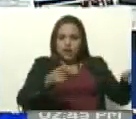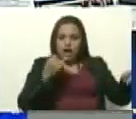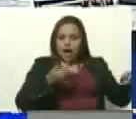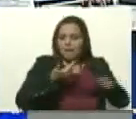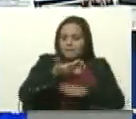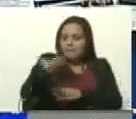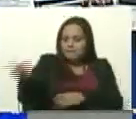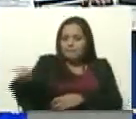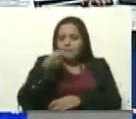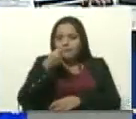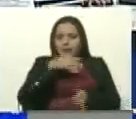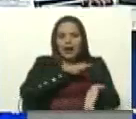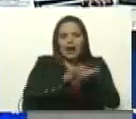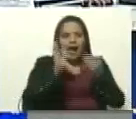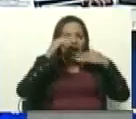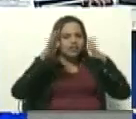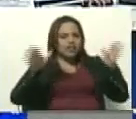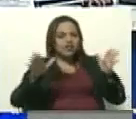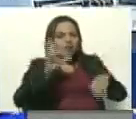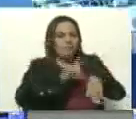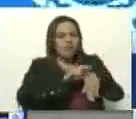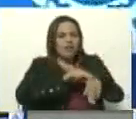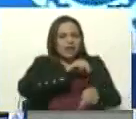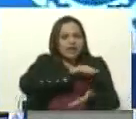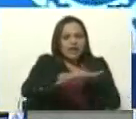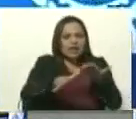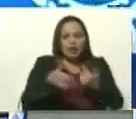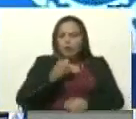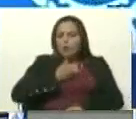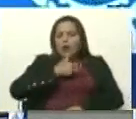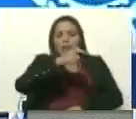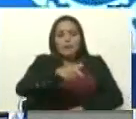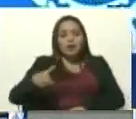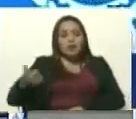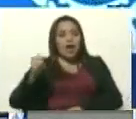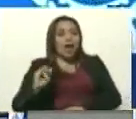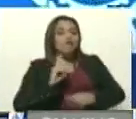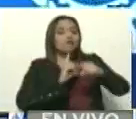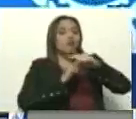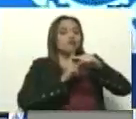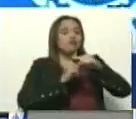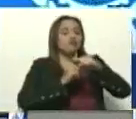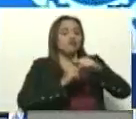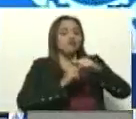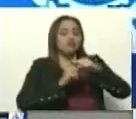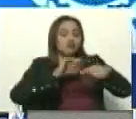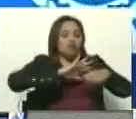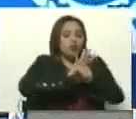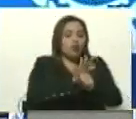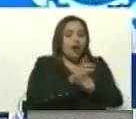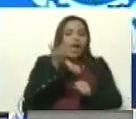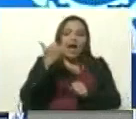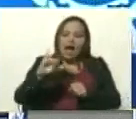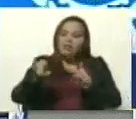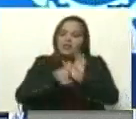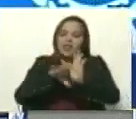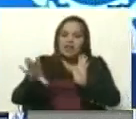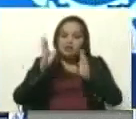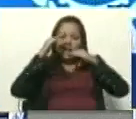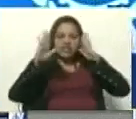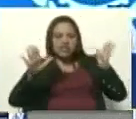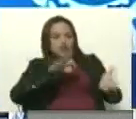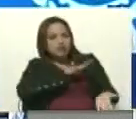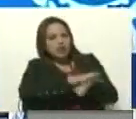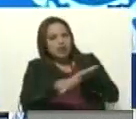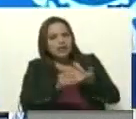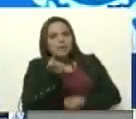gratuitos, atención médica gratuita. Cualquier persona contagiada tuvo y tiene derecho a la atención gratuita